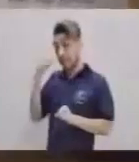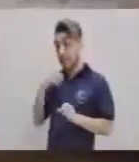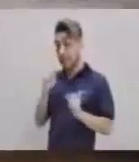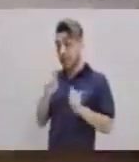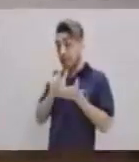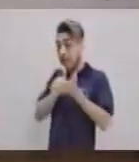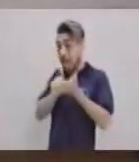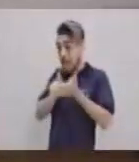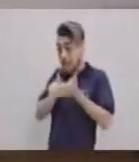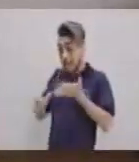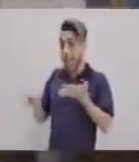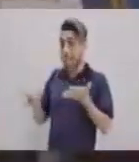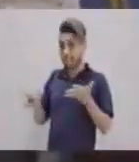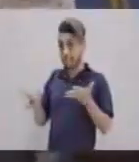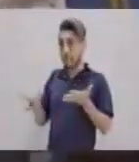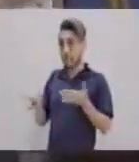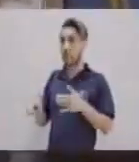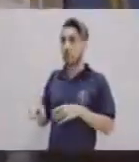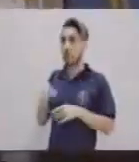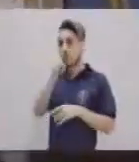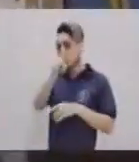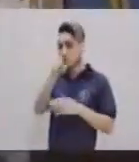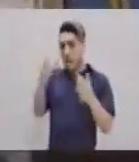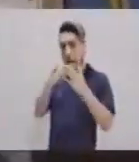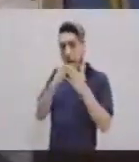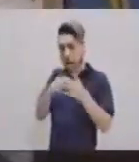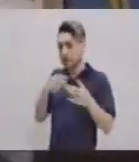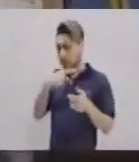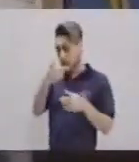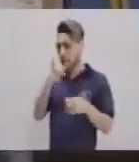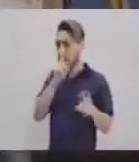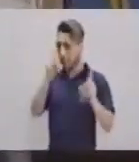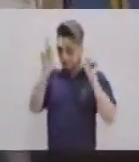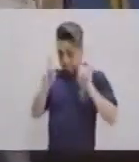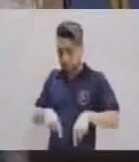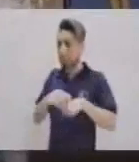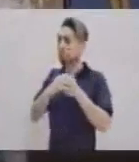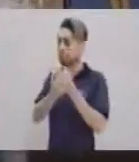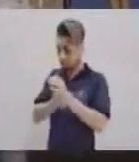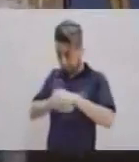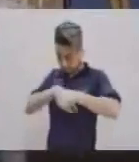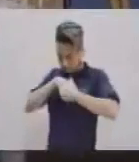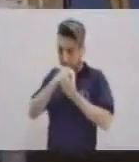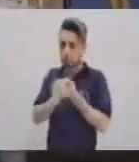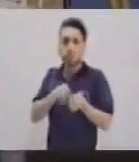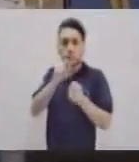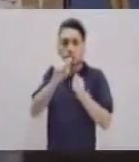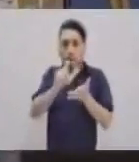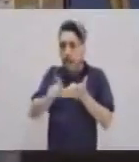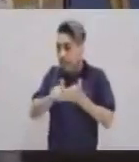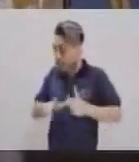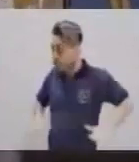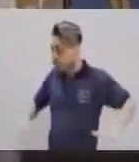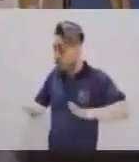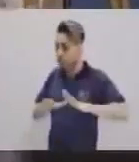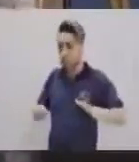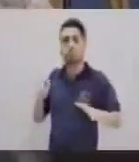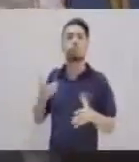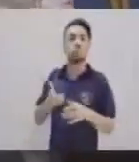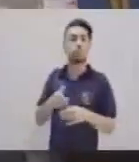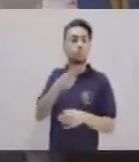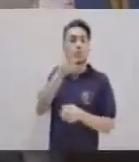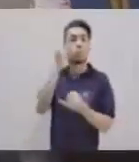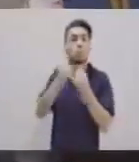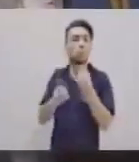recordemos mantener una buena higiene. Ustedes en casa, al igual que nosotros, recuerden lavarse las manos constantemente, limpien su espacio de trabajo. Evelyn,